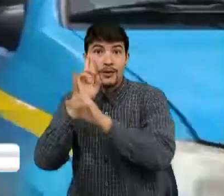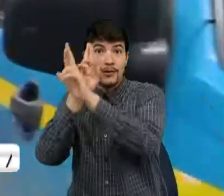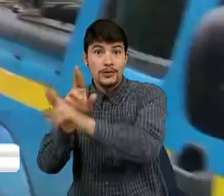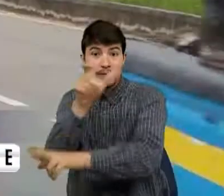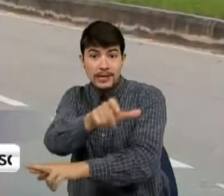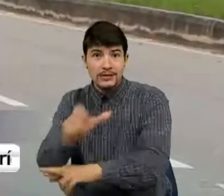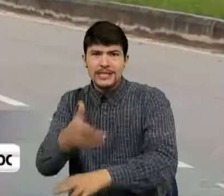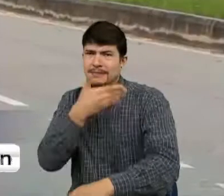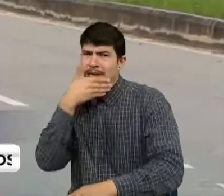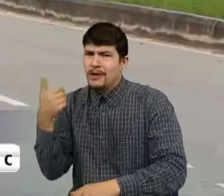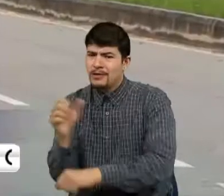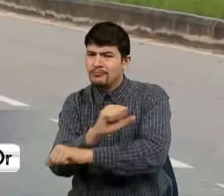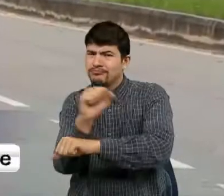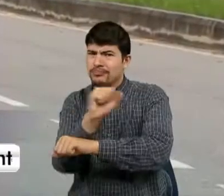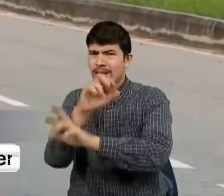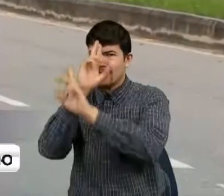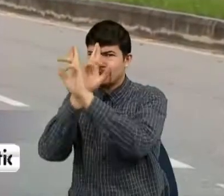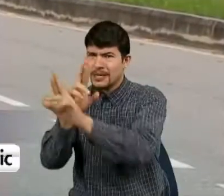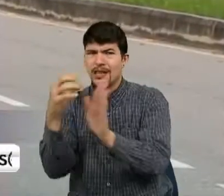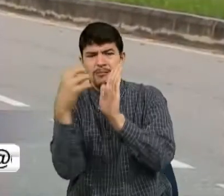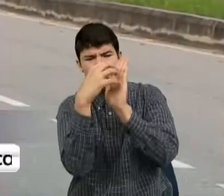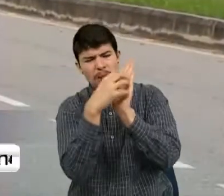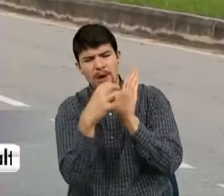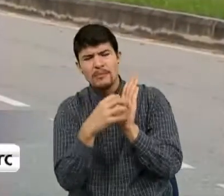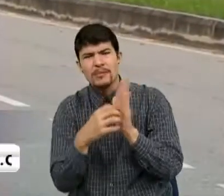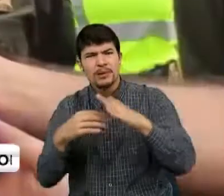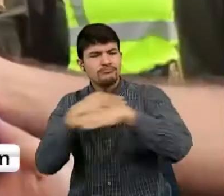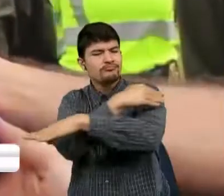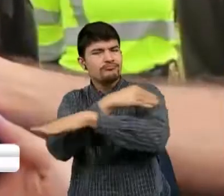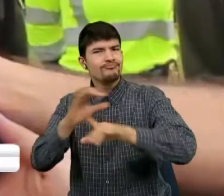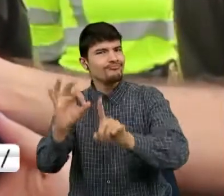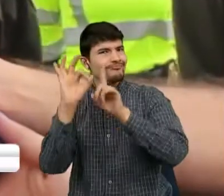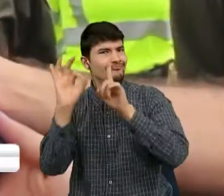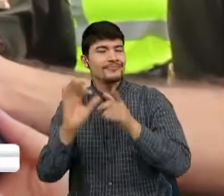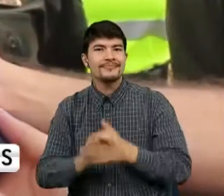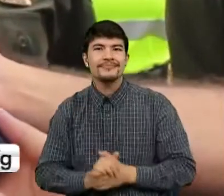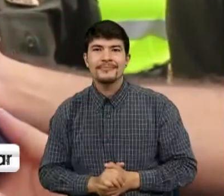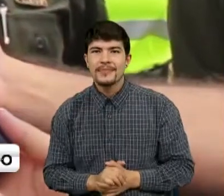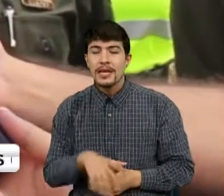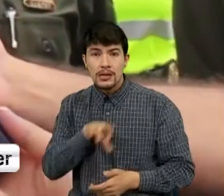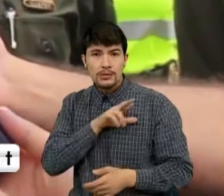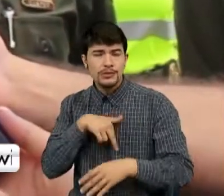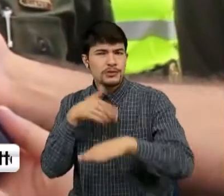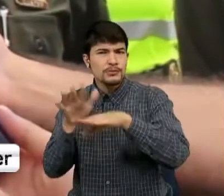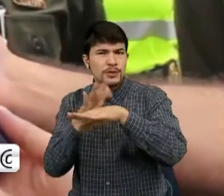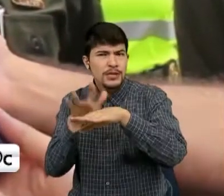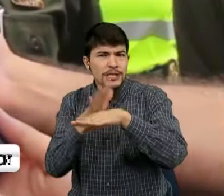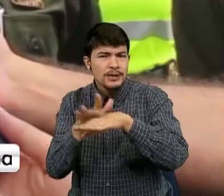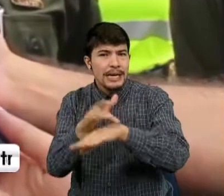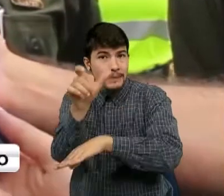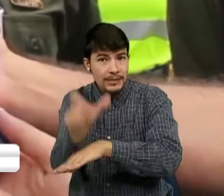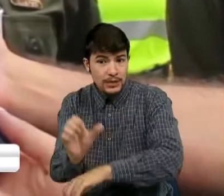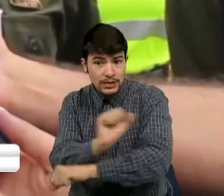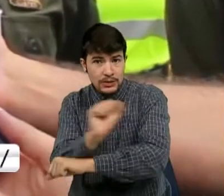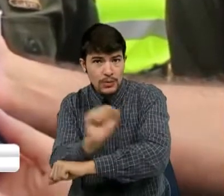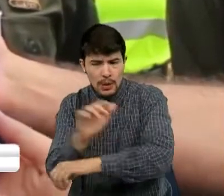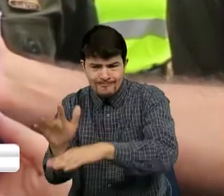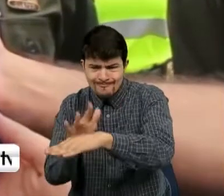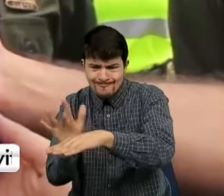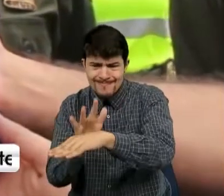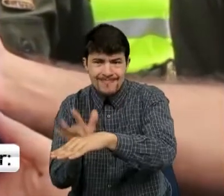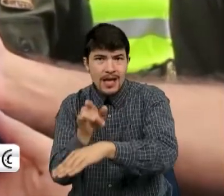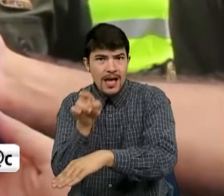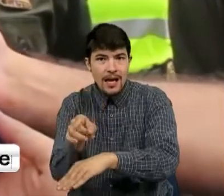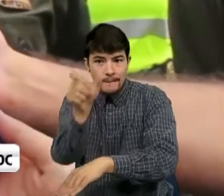los mejores conductores que respeten las señales de tránsito en las vías simplemente motivar estimular al conductor ejemplar al